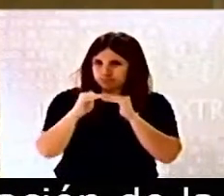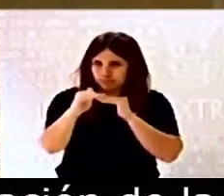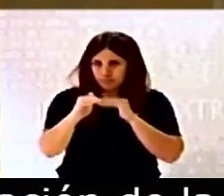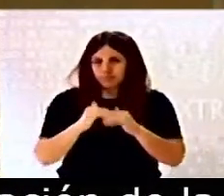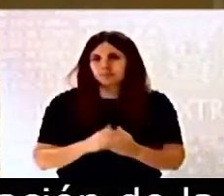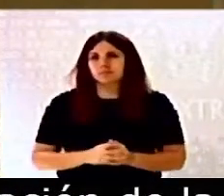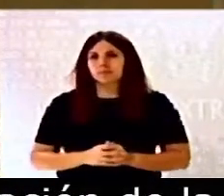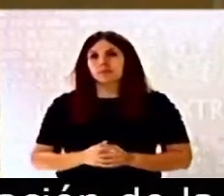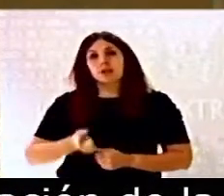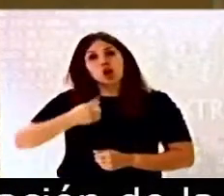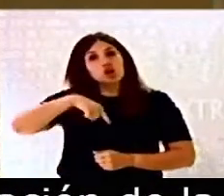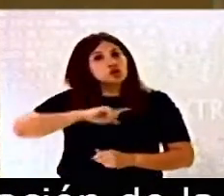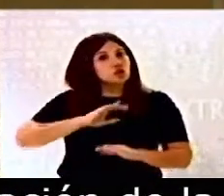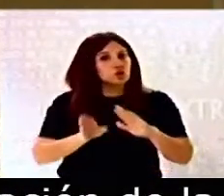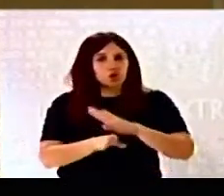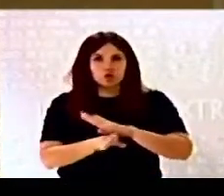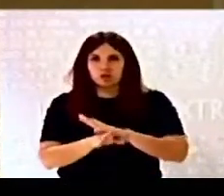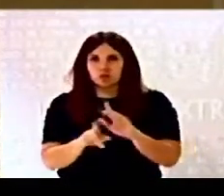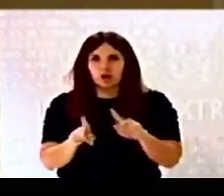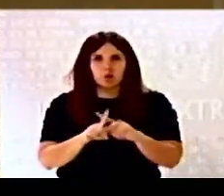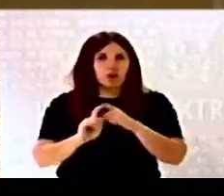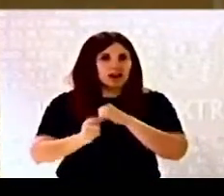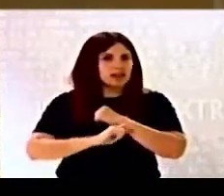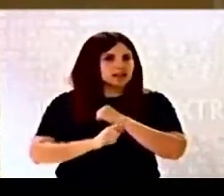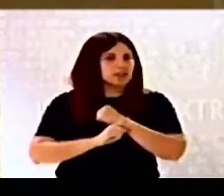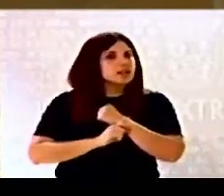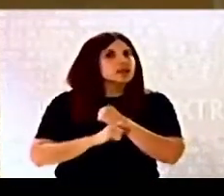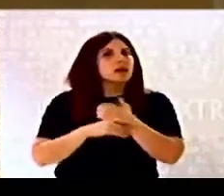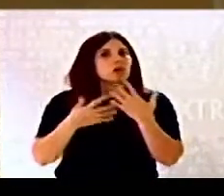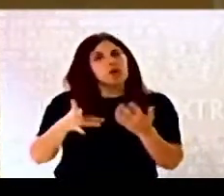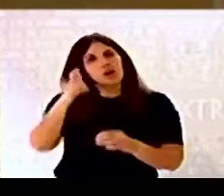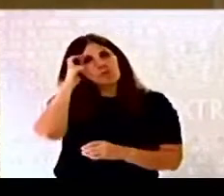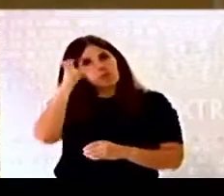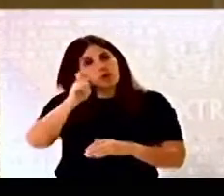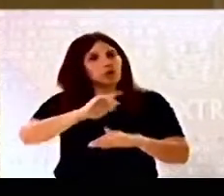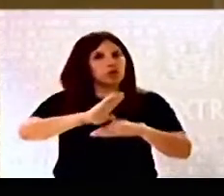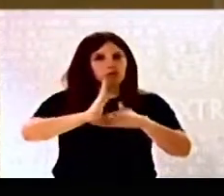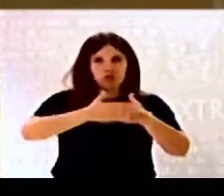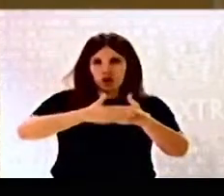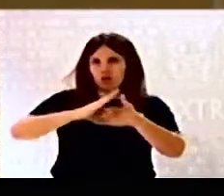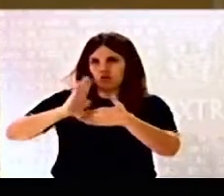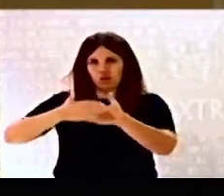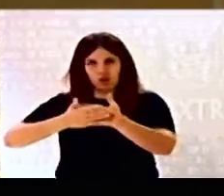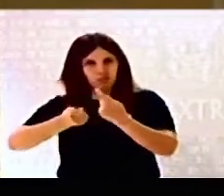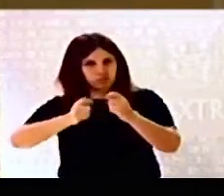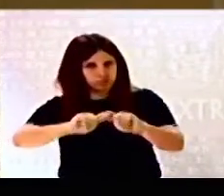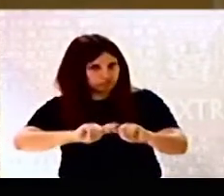Nosotros vamos a seguir con la estrategia de cierres perimetrales y hoy